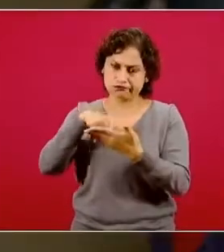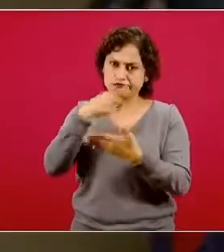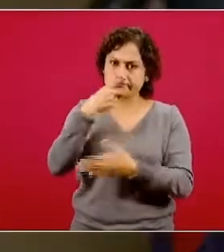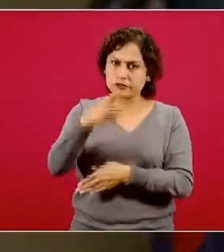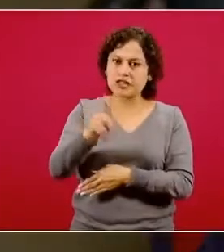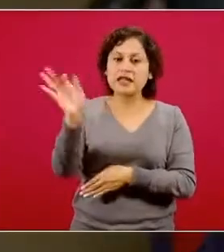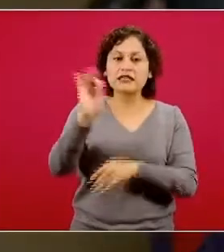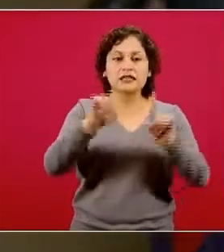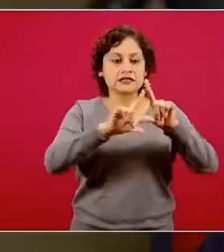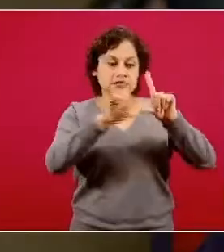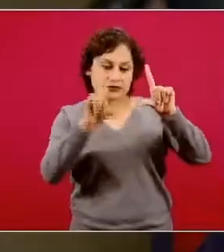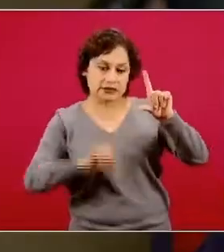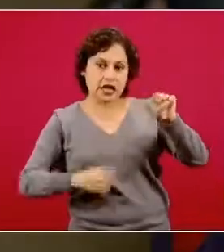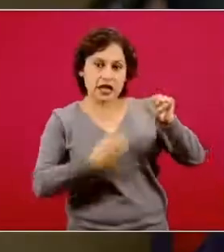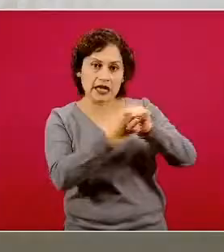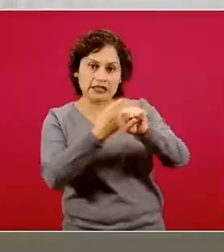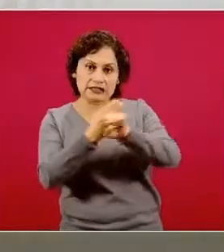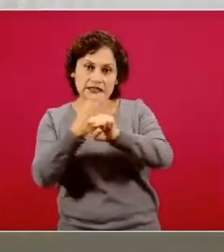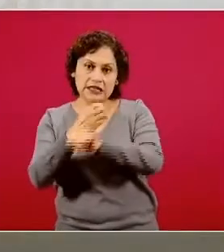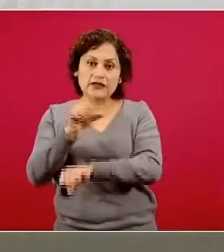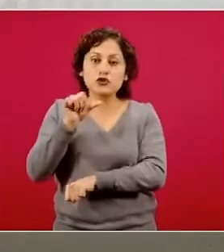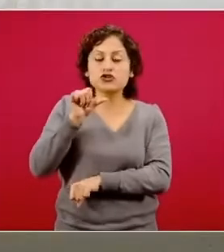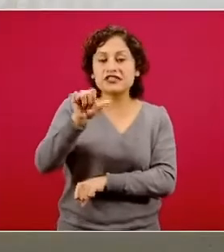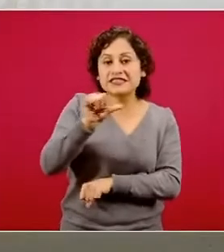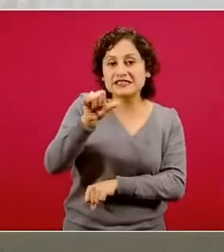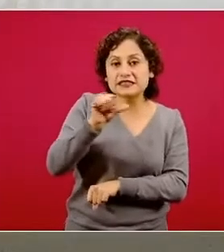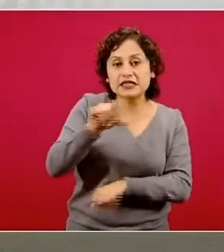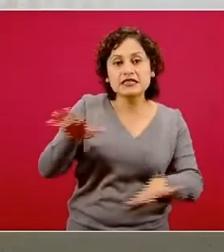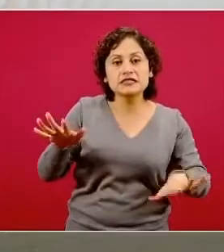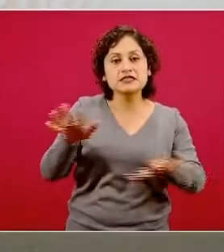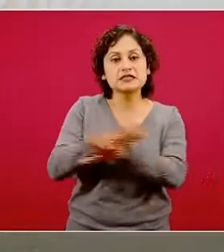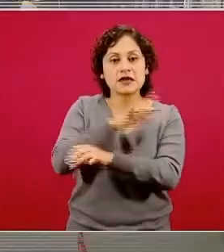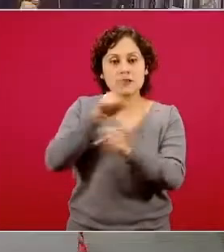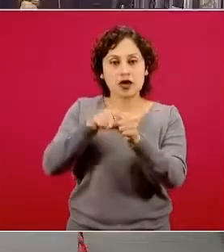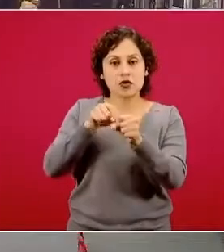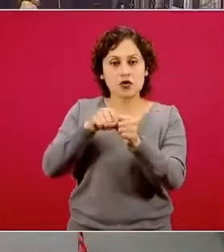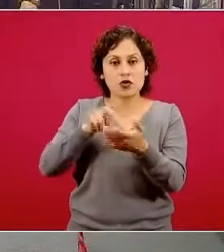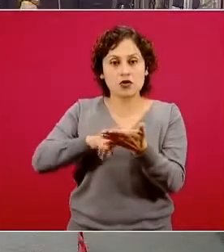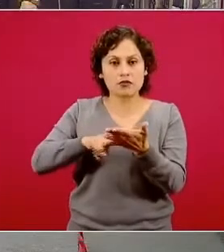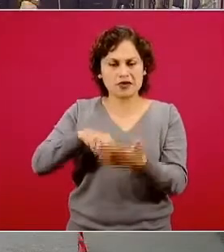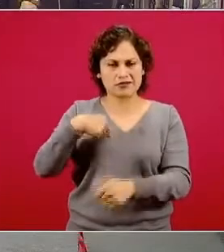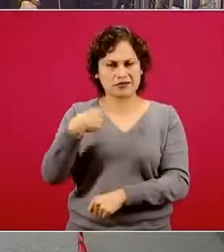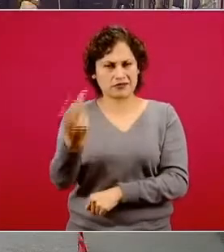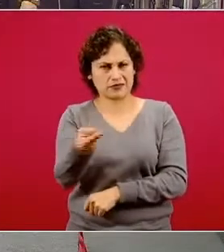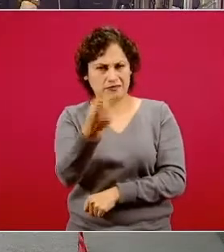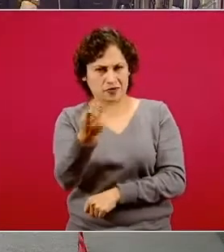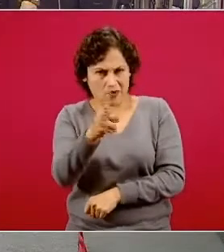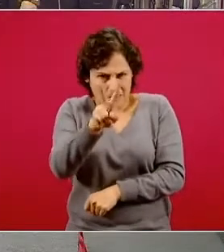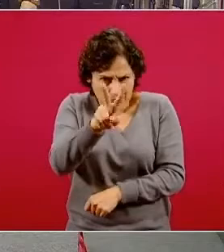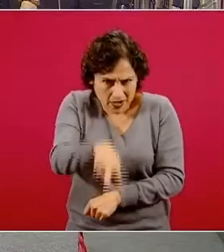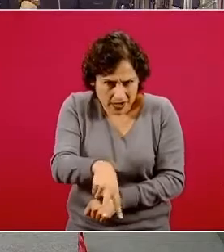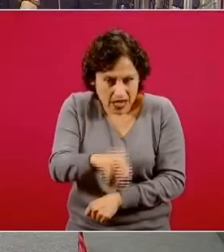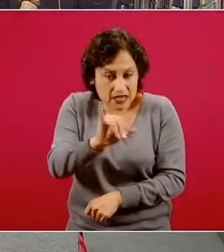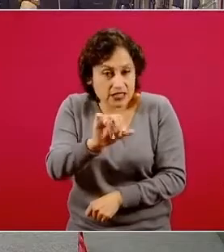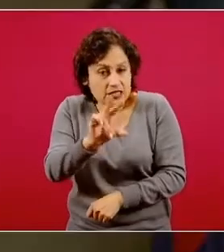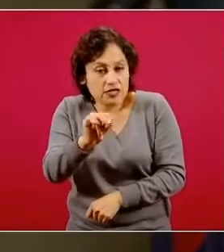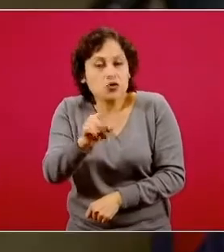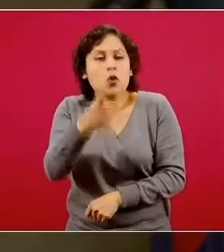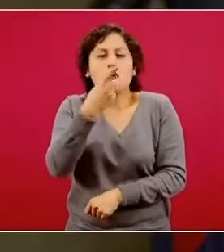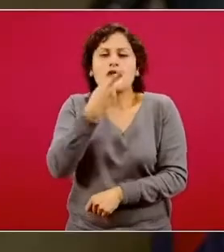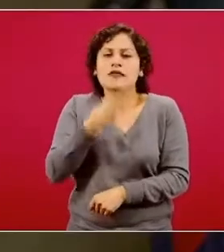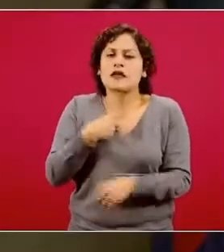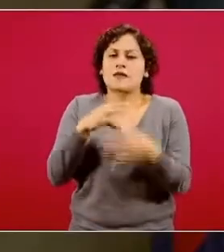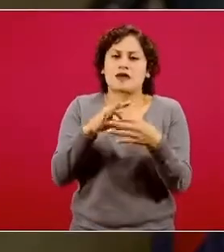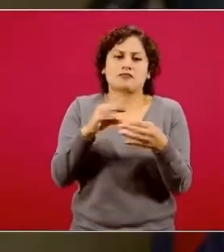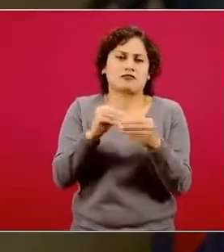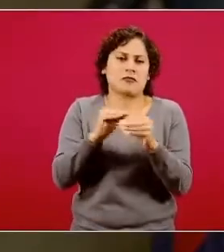estados pasen a semáforo verde. ¿Es una expectativa o una especulación? Yo quisiera ver si es posible que usted nos pudiera ampliar esa parte,